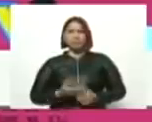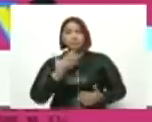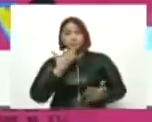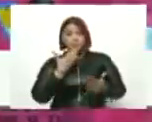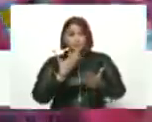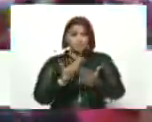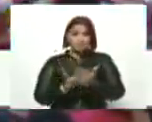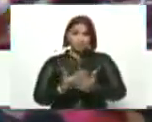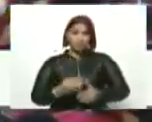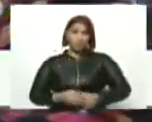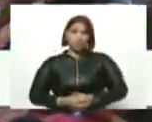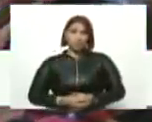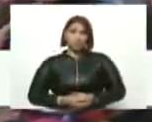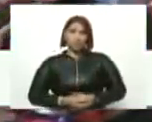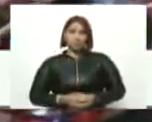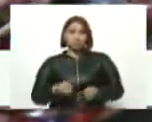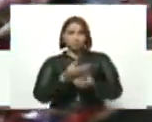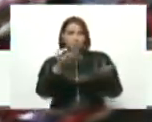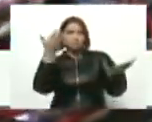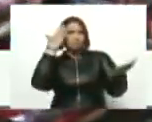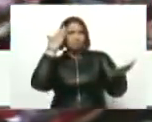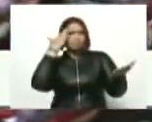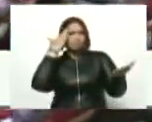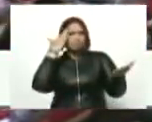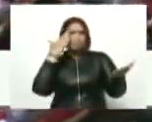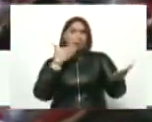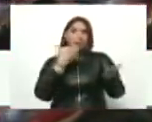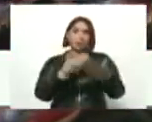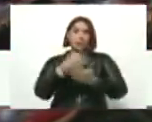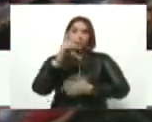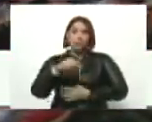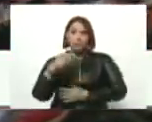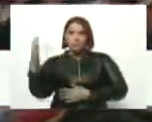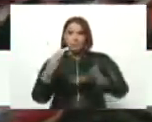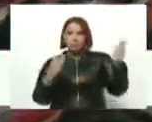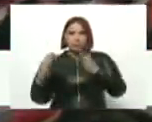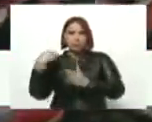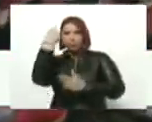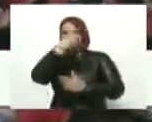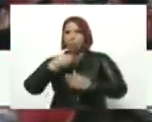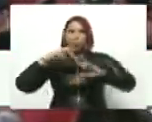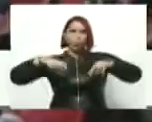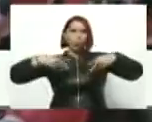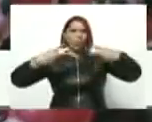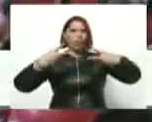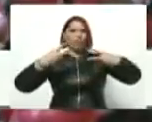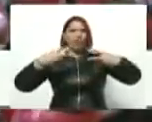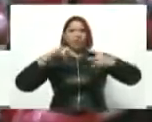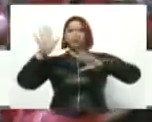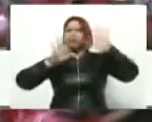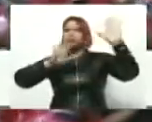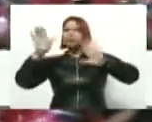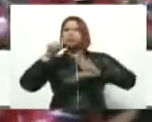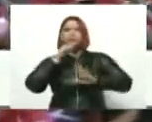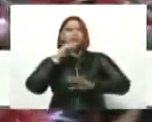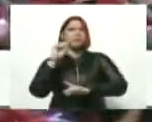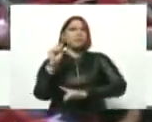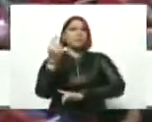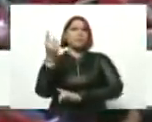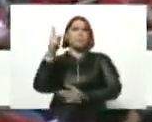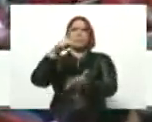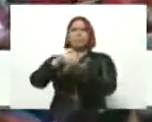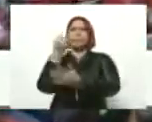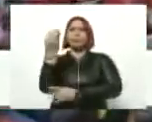Pedimos, saben ustedes que pedimos que vinieran caras nuevas a este Congreso. Levanten la mano los que vienen a un primer Congreso del